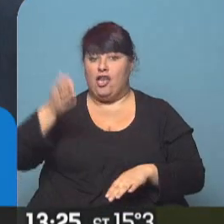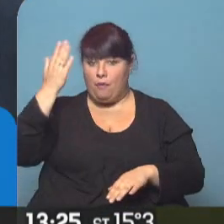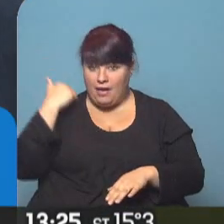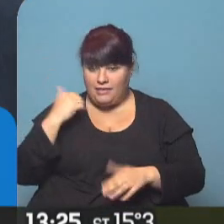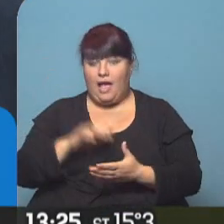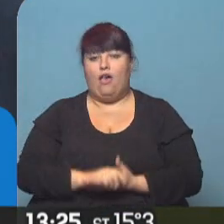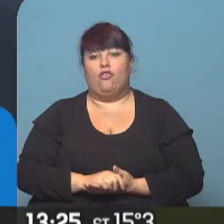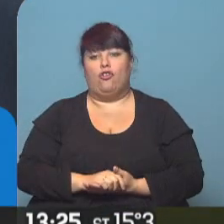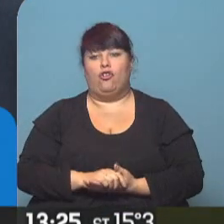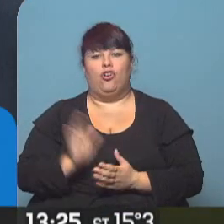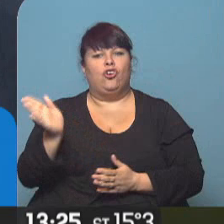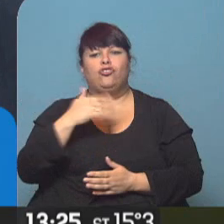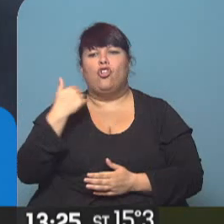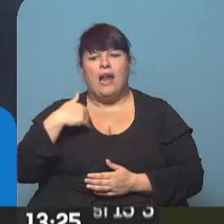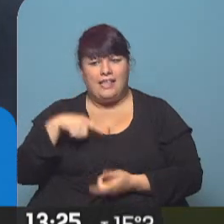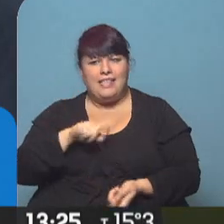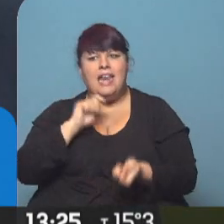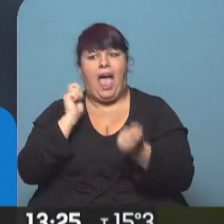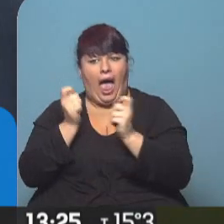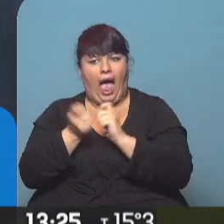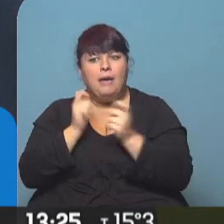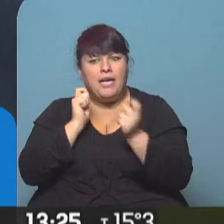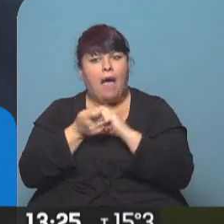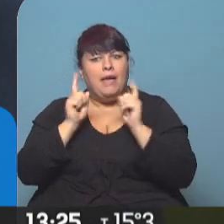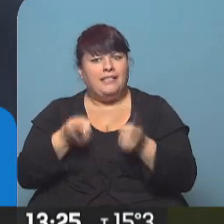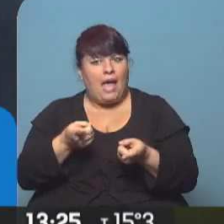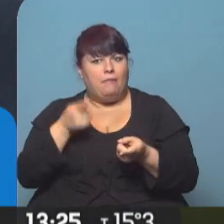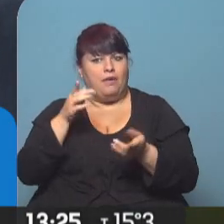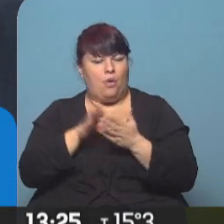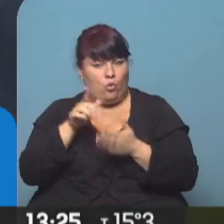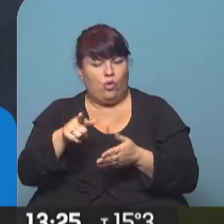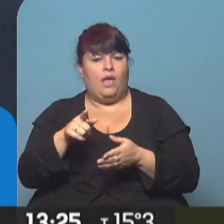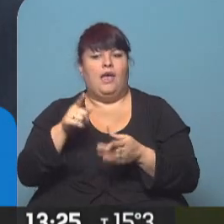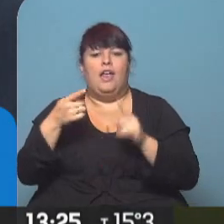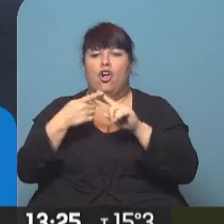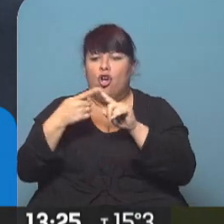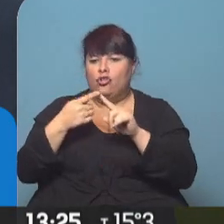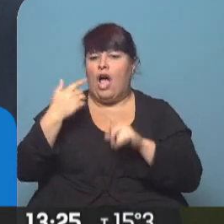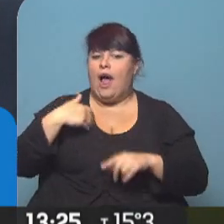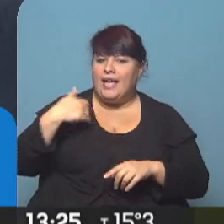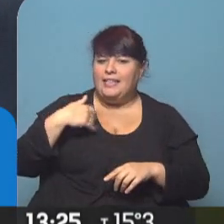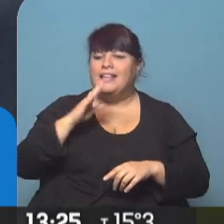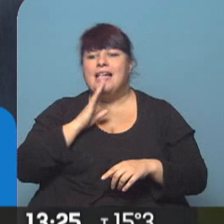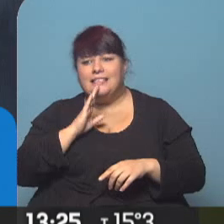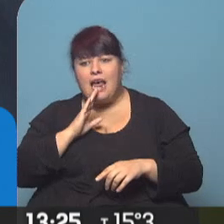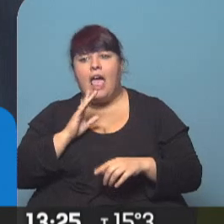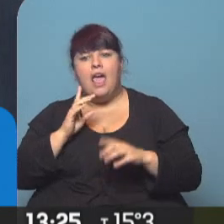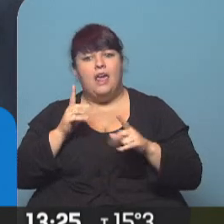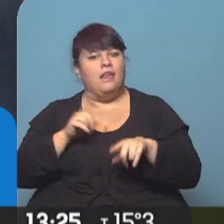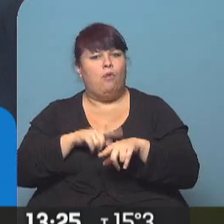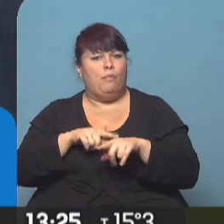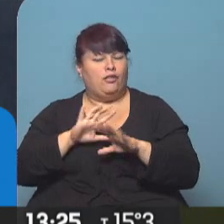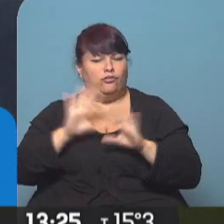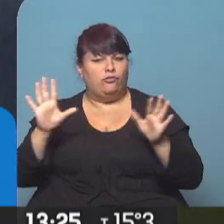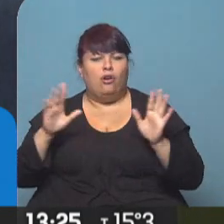pasado, todo Argentina está cambiando y está cambiando también con Israel. Y las relaciones entre Argentina e Israel están en un